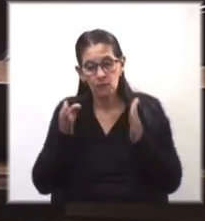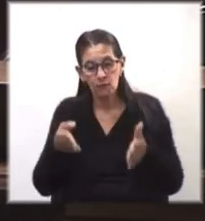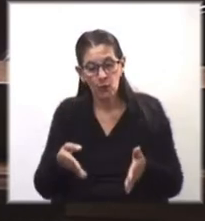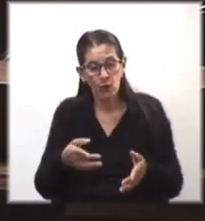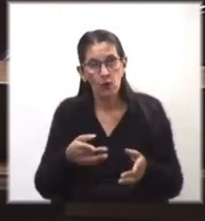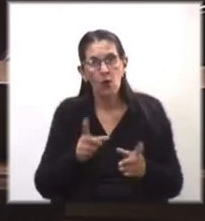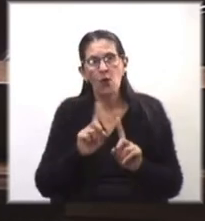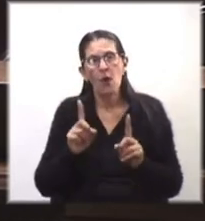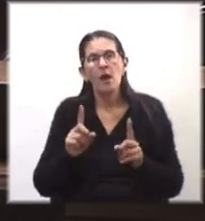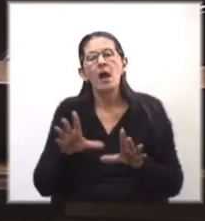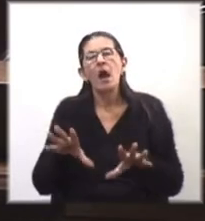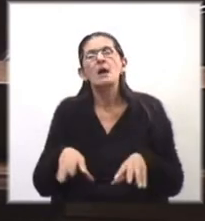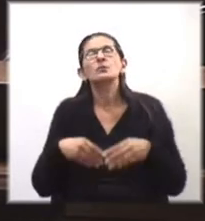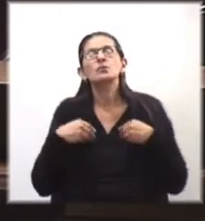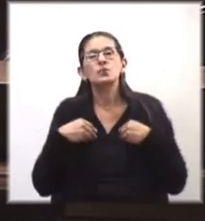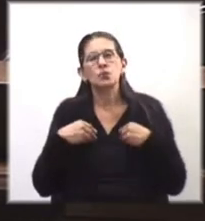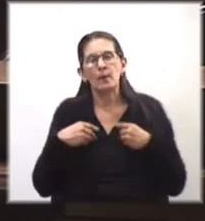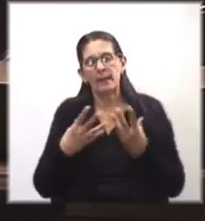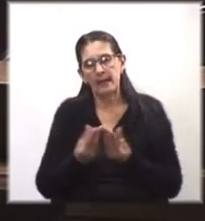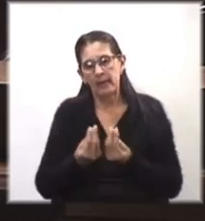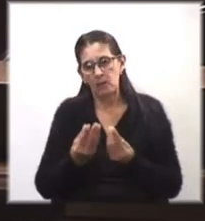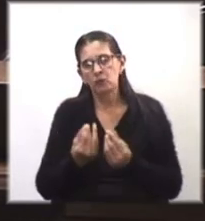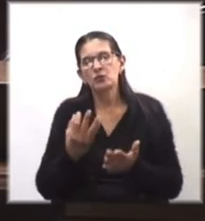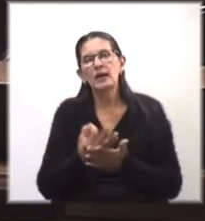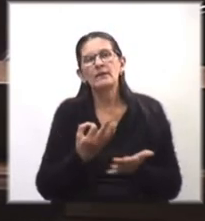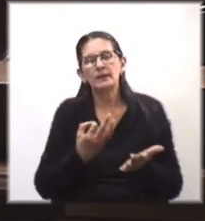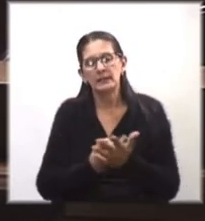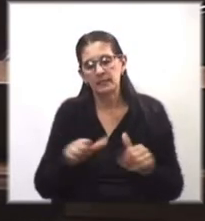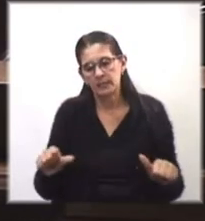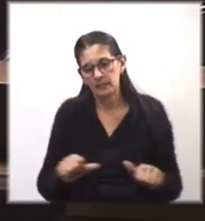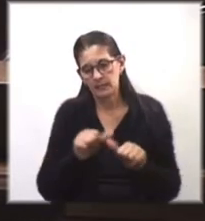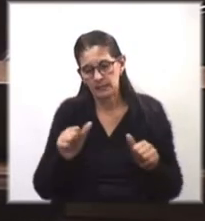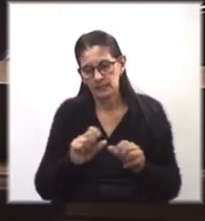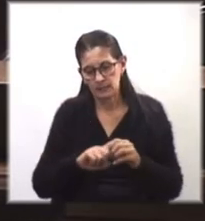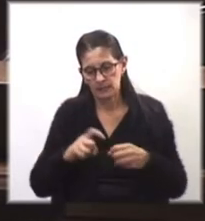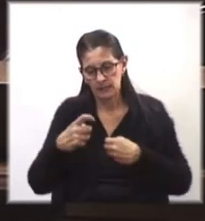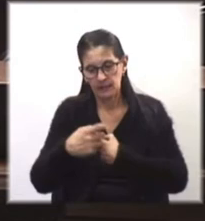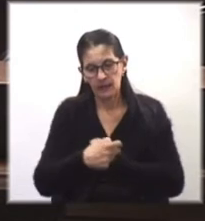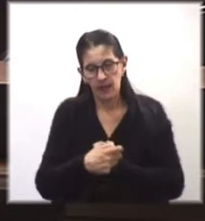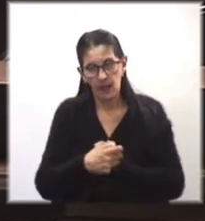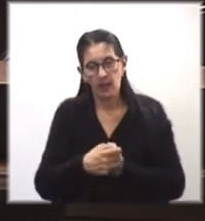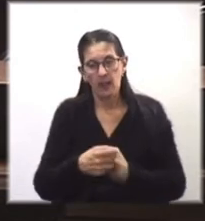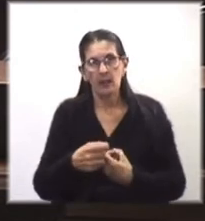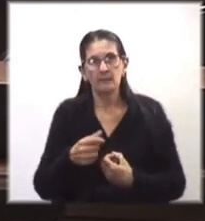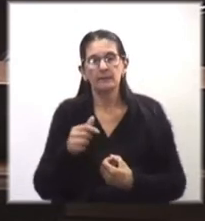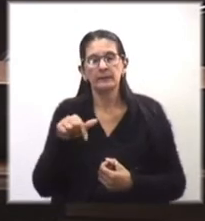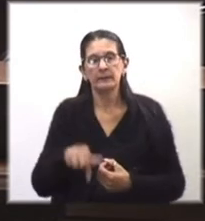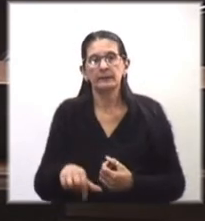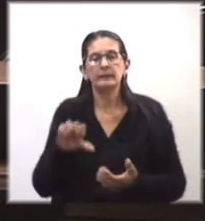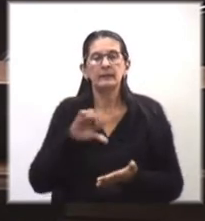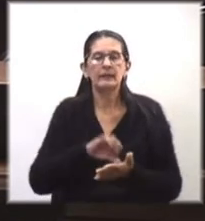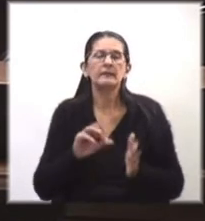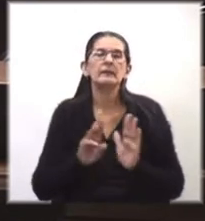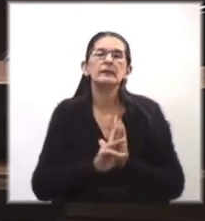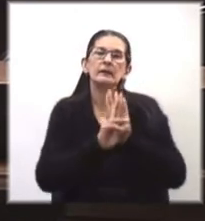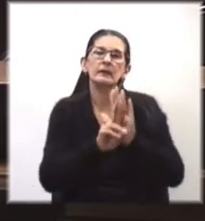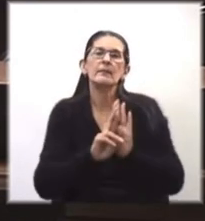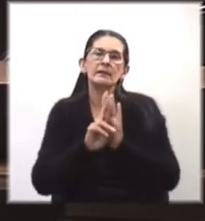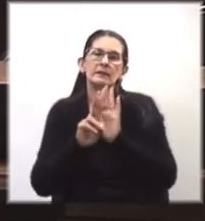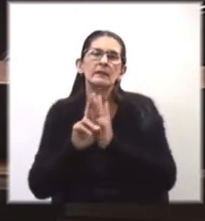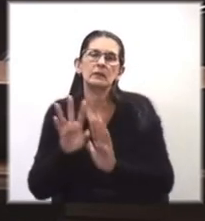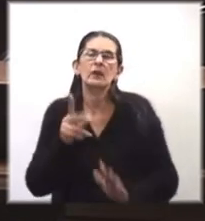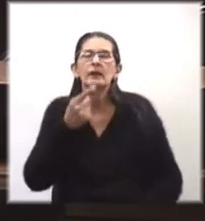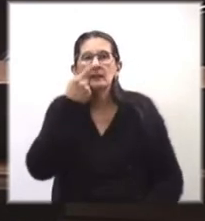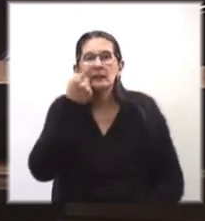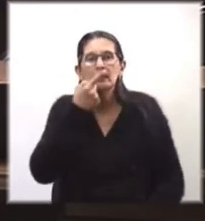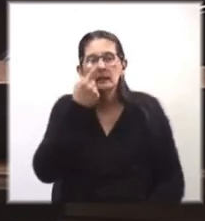que asumen lo que tantas veces ha hecho el movimiento sindical de este país, la representación de los